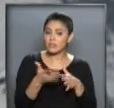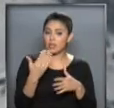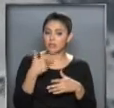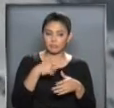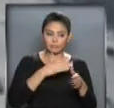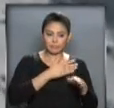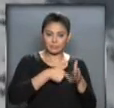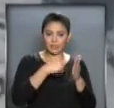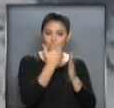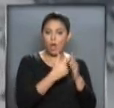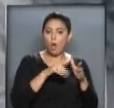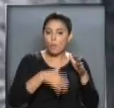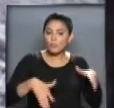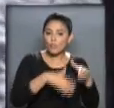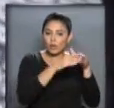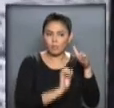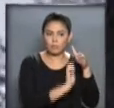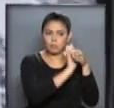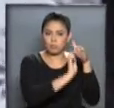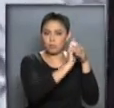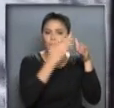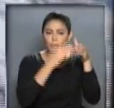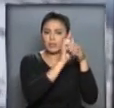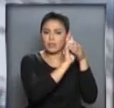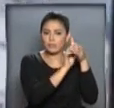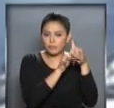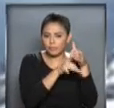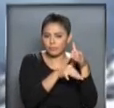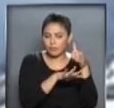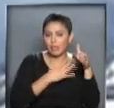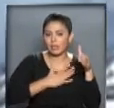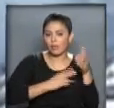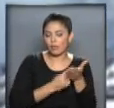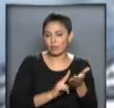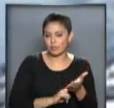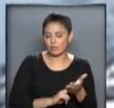por estas etapas los volcanes después vuelve a bajar la actividad y no hay una erupción importante